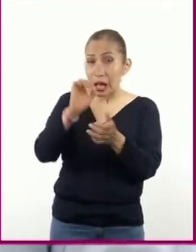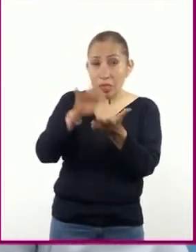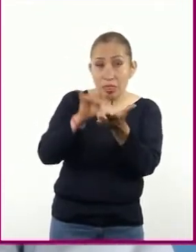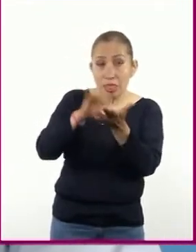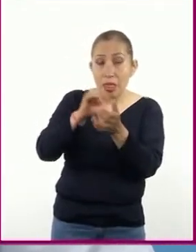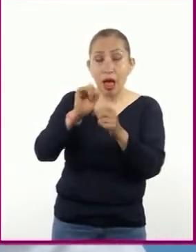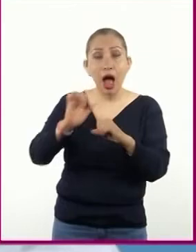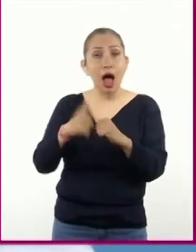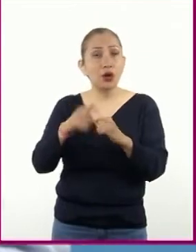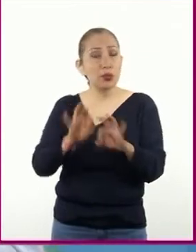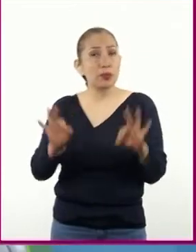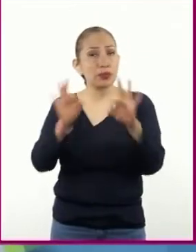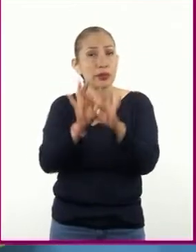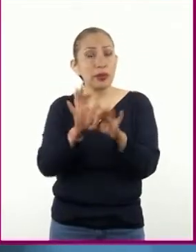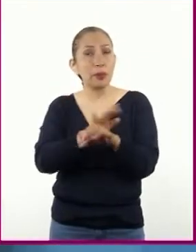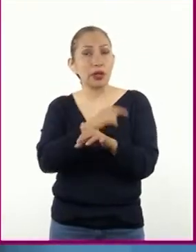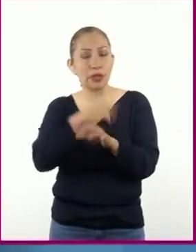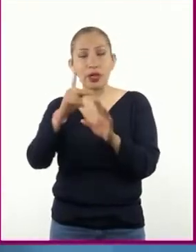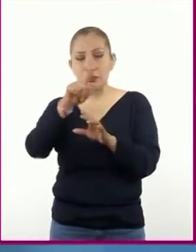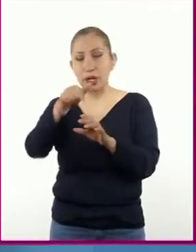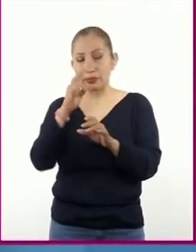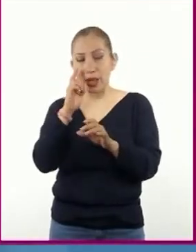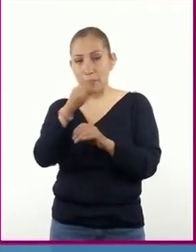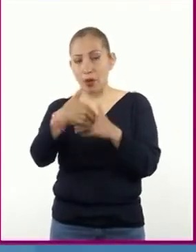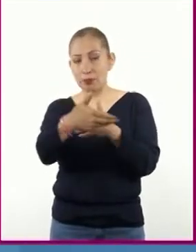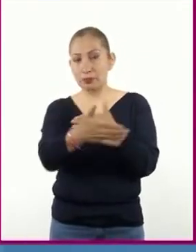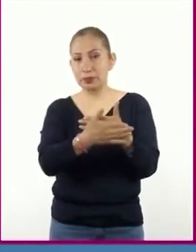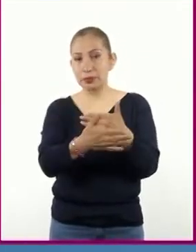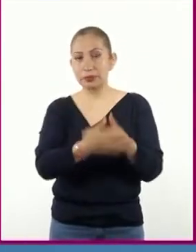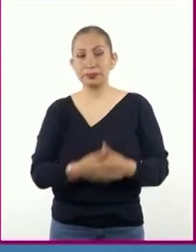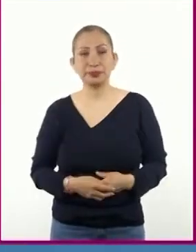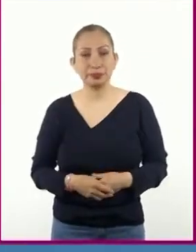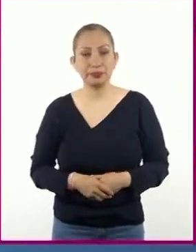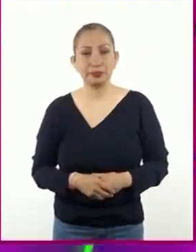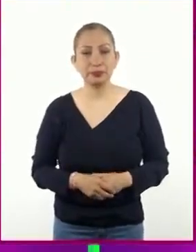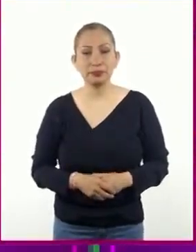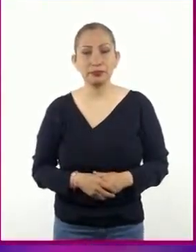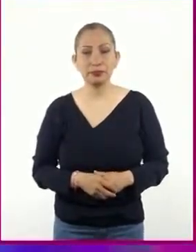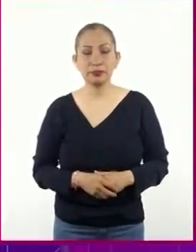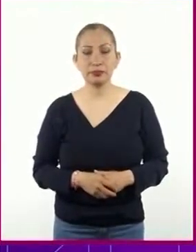aspectos importantes, ya que los retomaremos para la siguiente actividad.